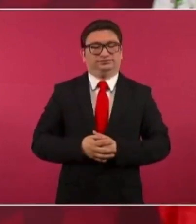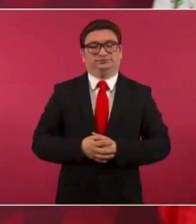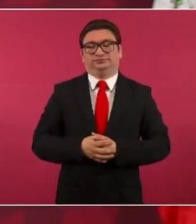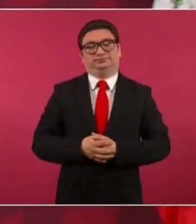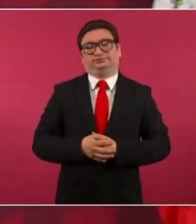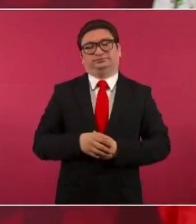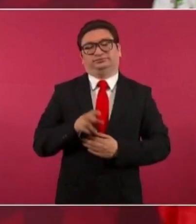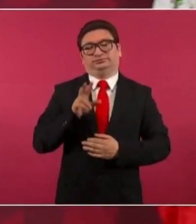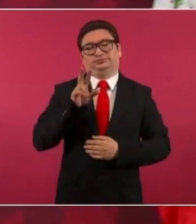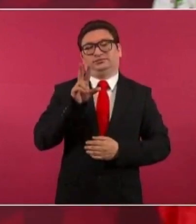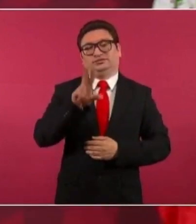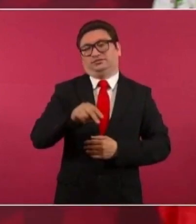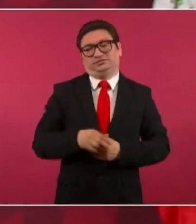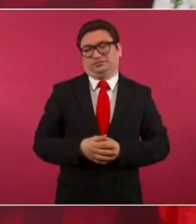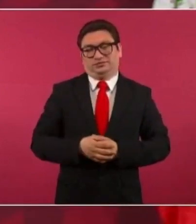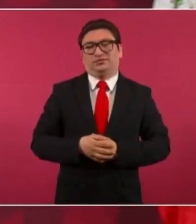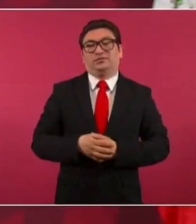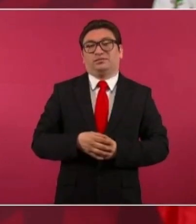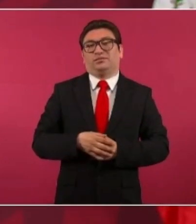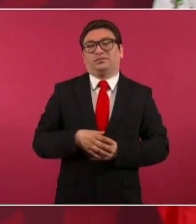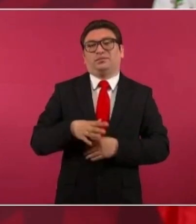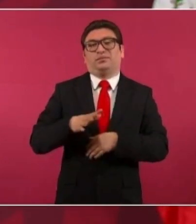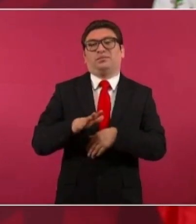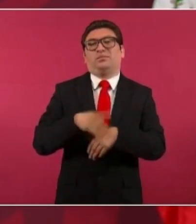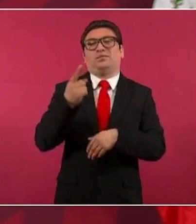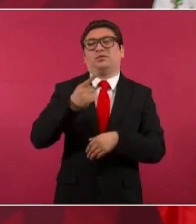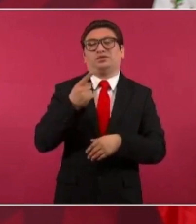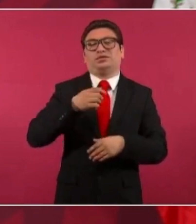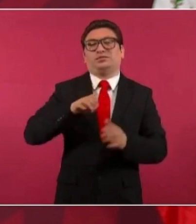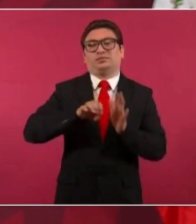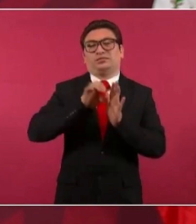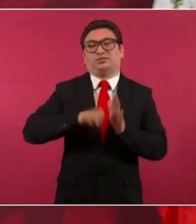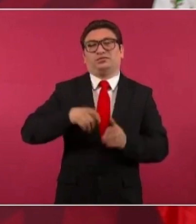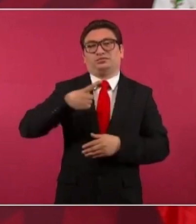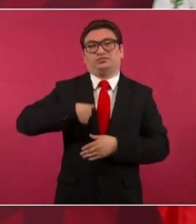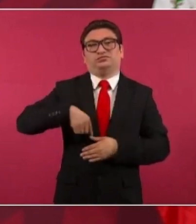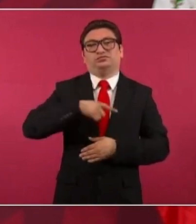Pues si fuese así, no hubiésemos podido terminar